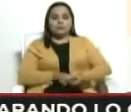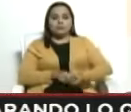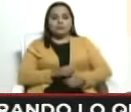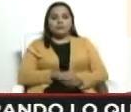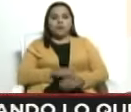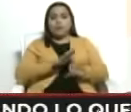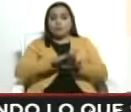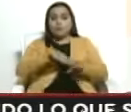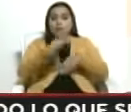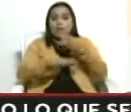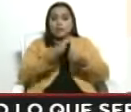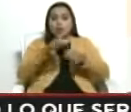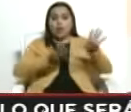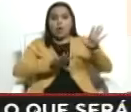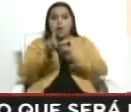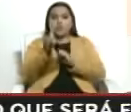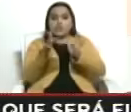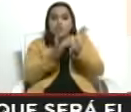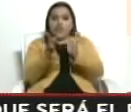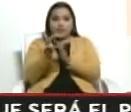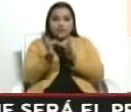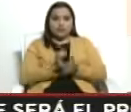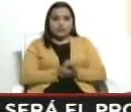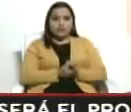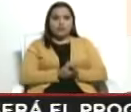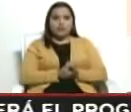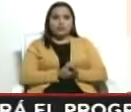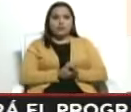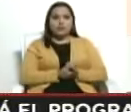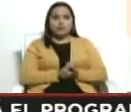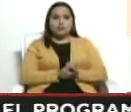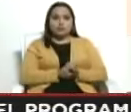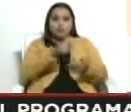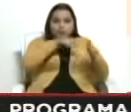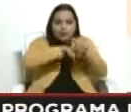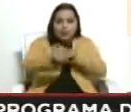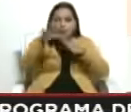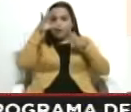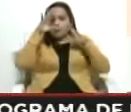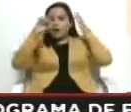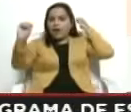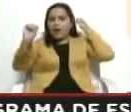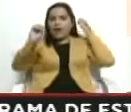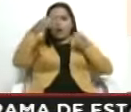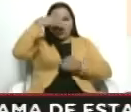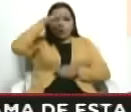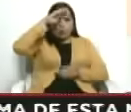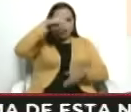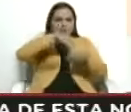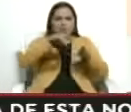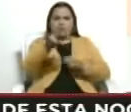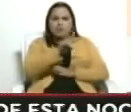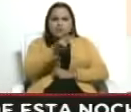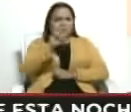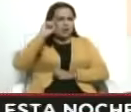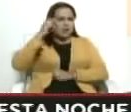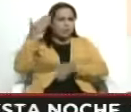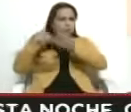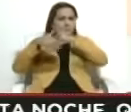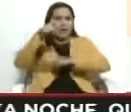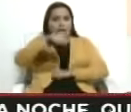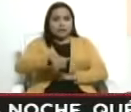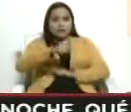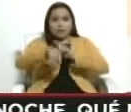cuando el arrebato fascista tomó la embajada de Cuba en Venezuela. Recuerden, aquí después